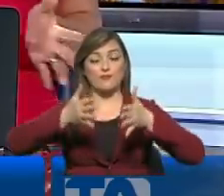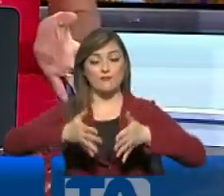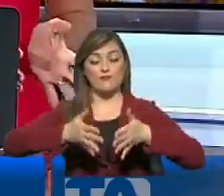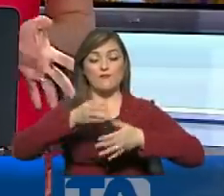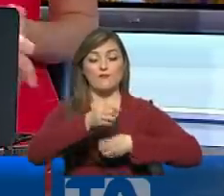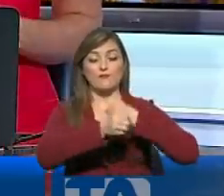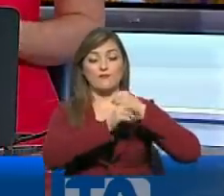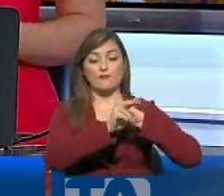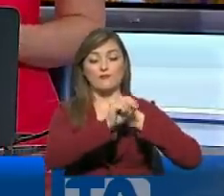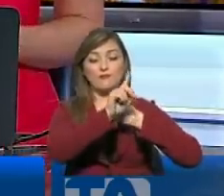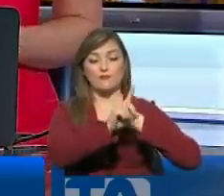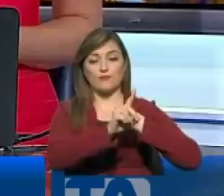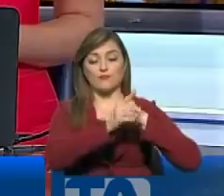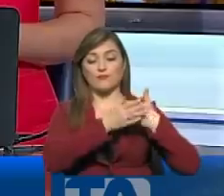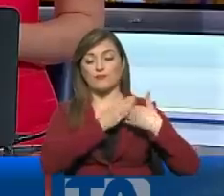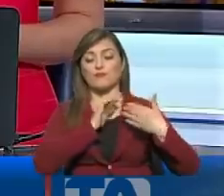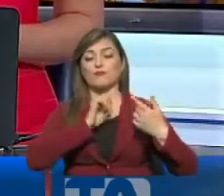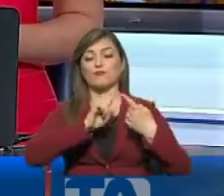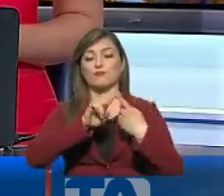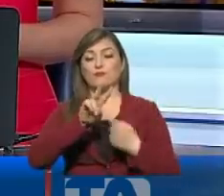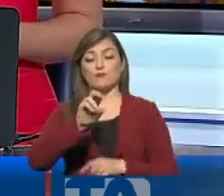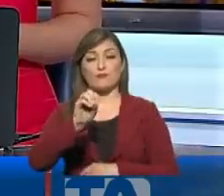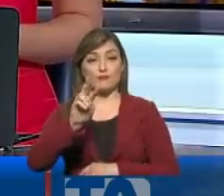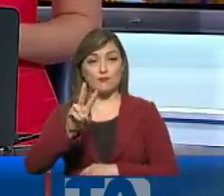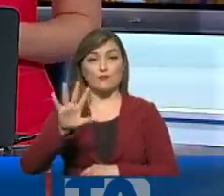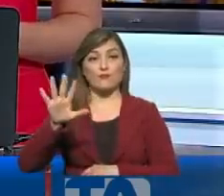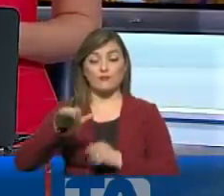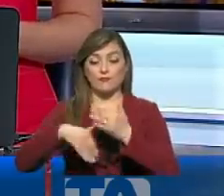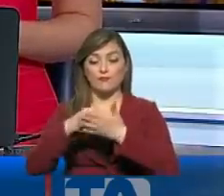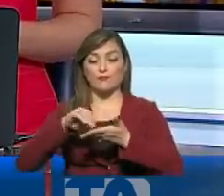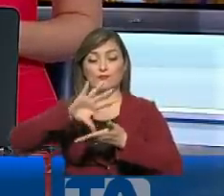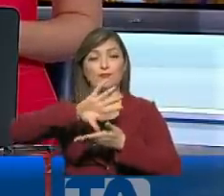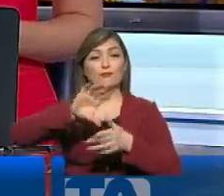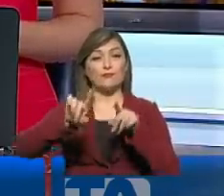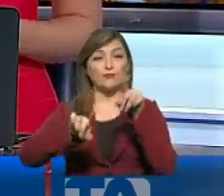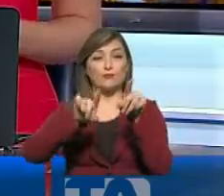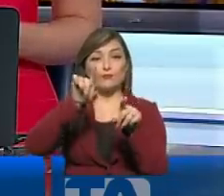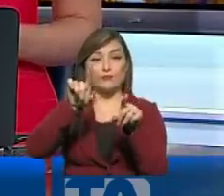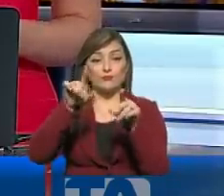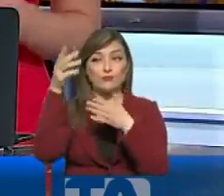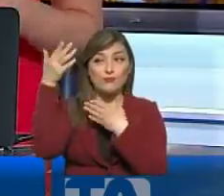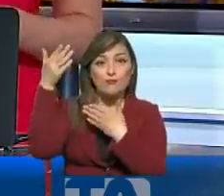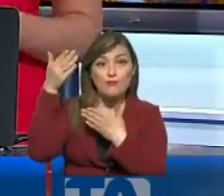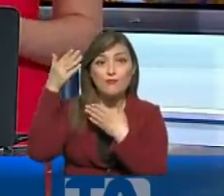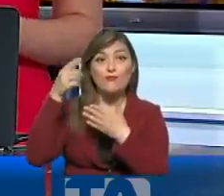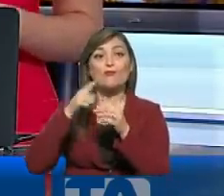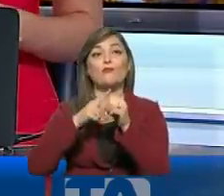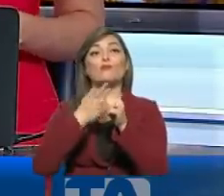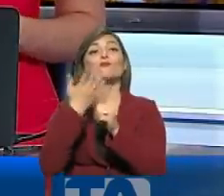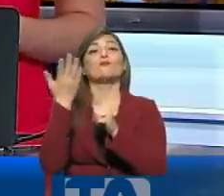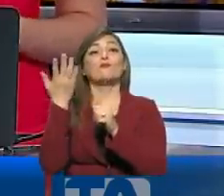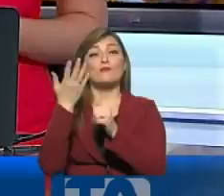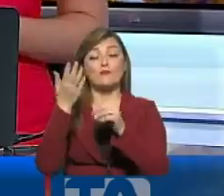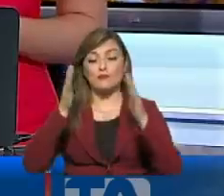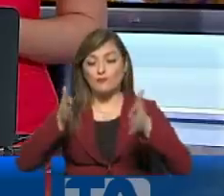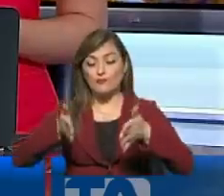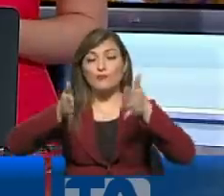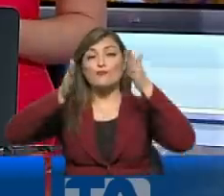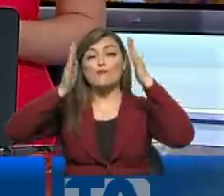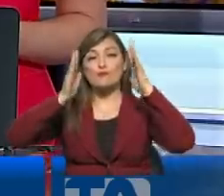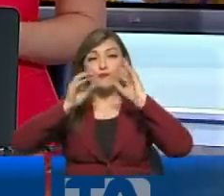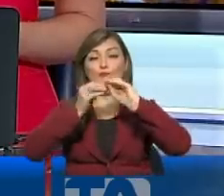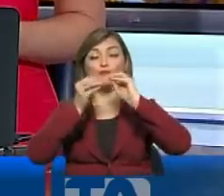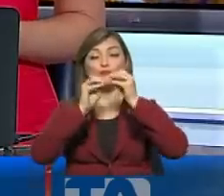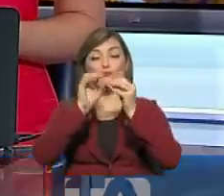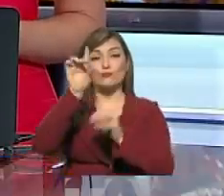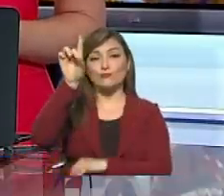periodo 2021-2025. El nuevo legislativo revive algunas figuras políticas principalmente concentradas en el